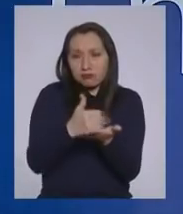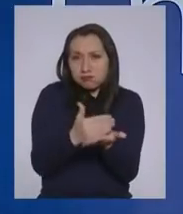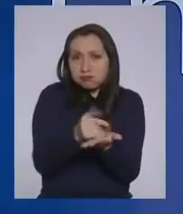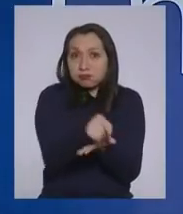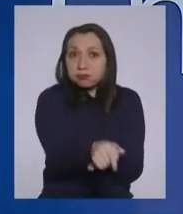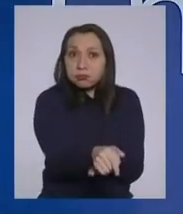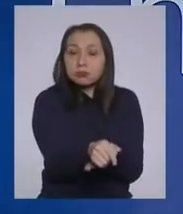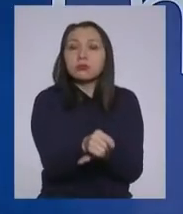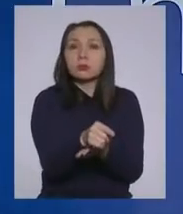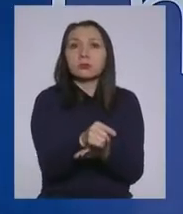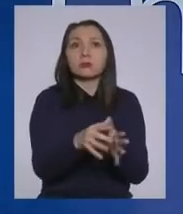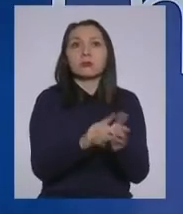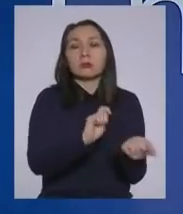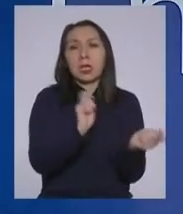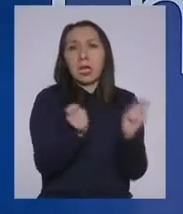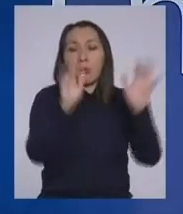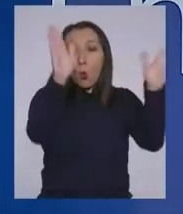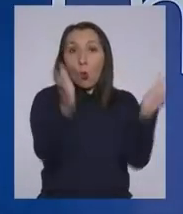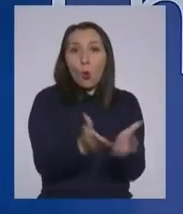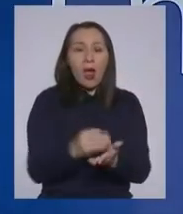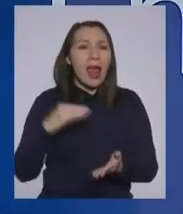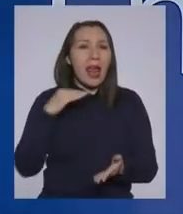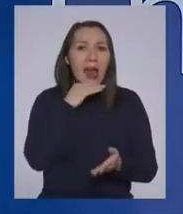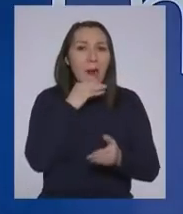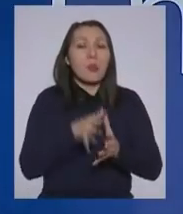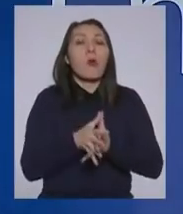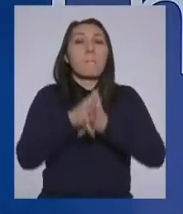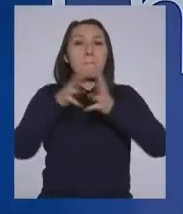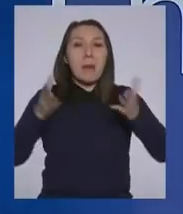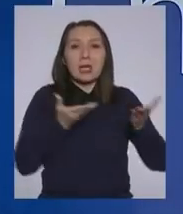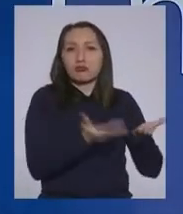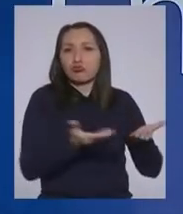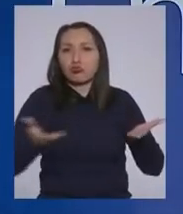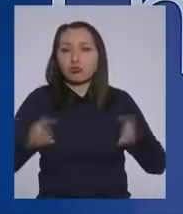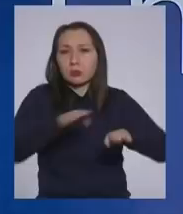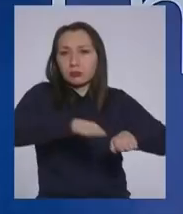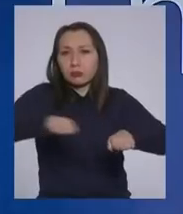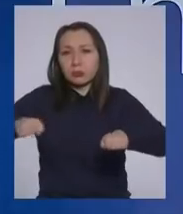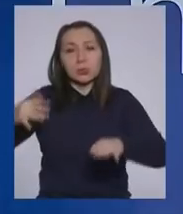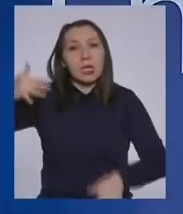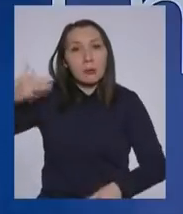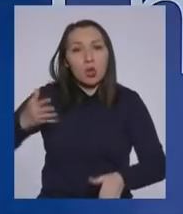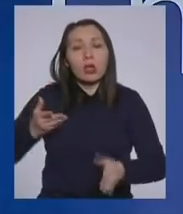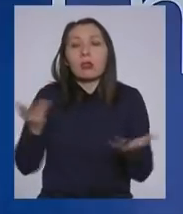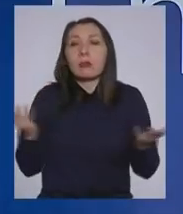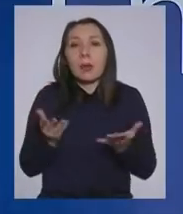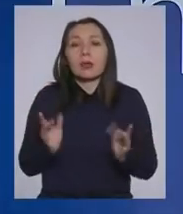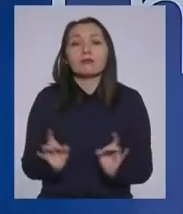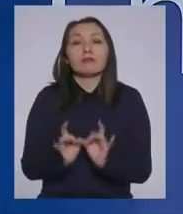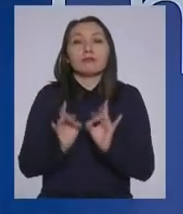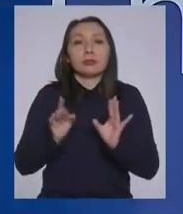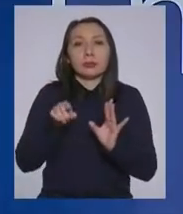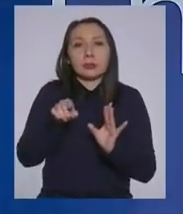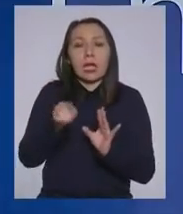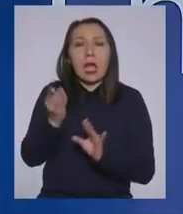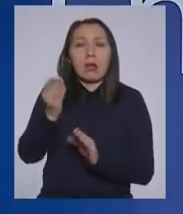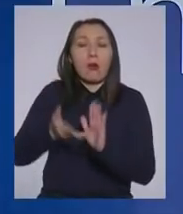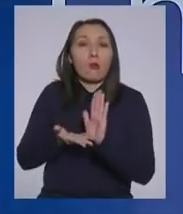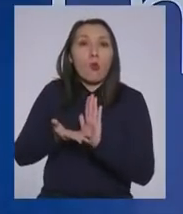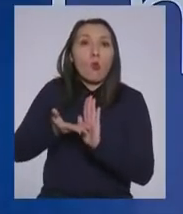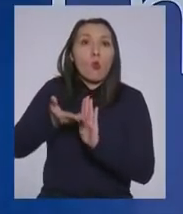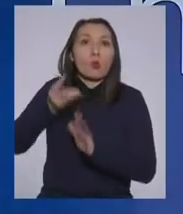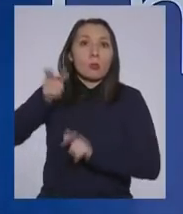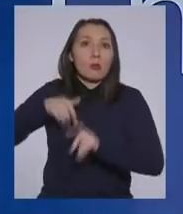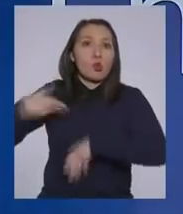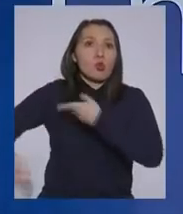hospitalario nos permitió aumentar de muy rápida forma un número de camas importantes para lo que fue este alto nivel